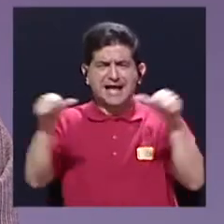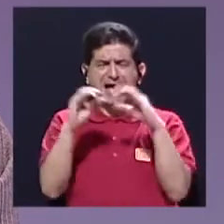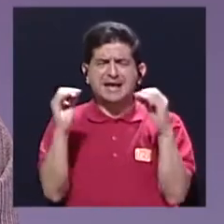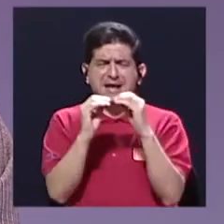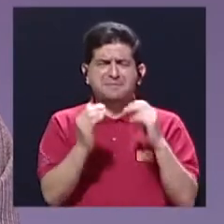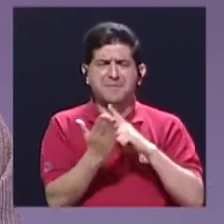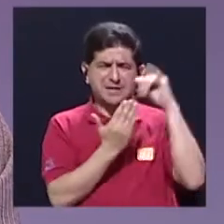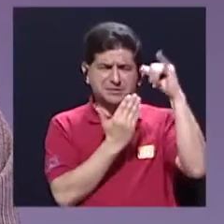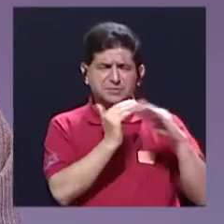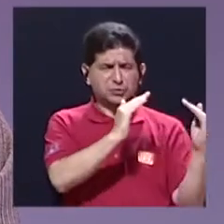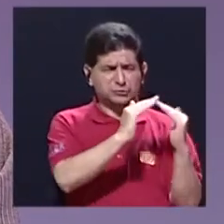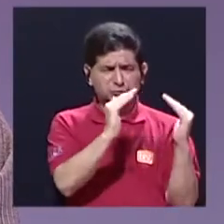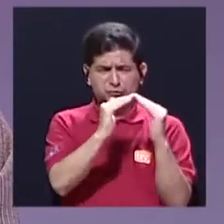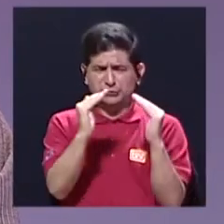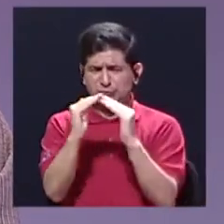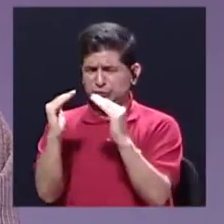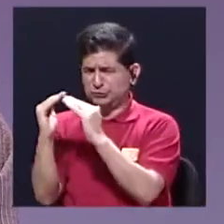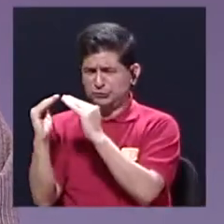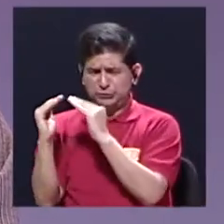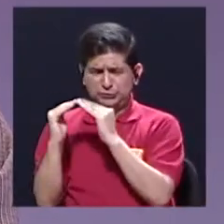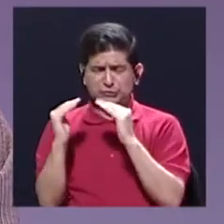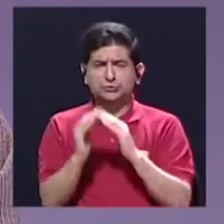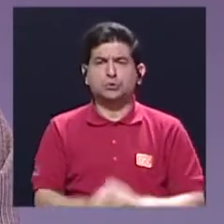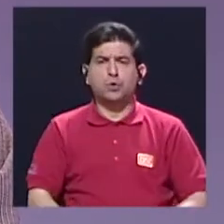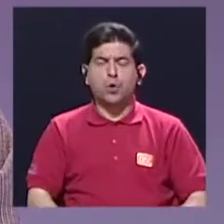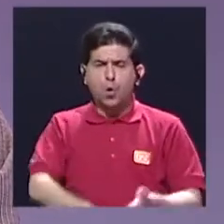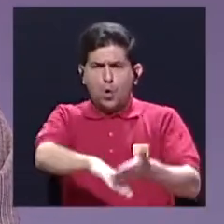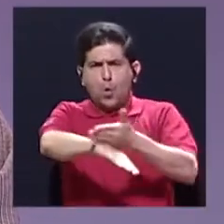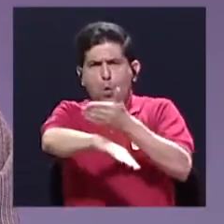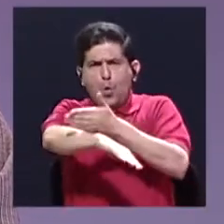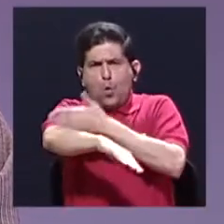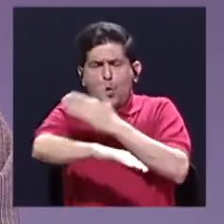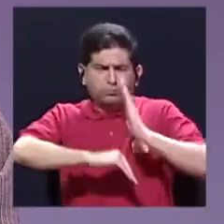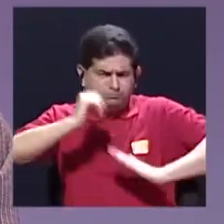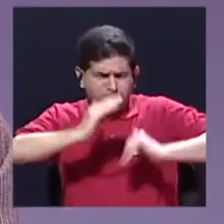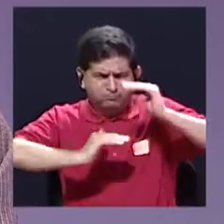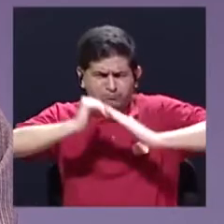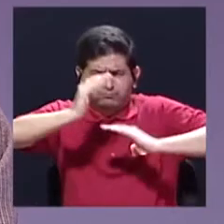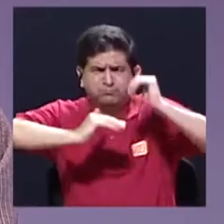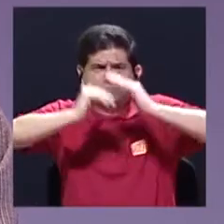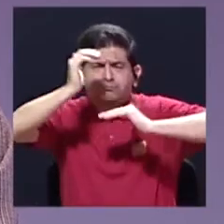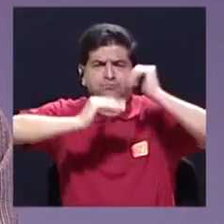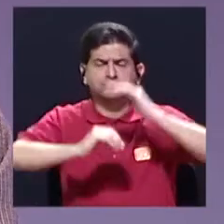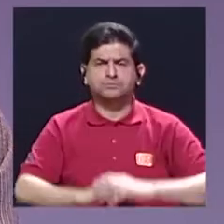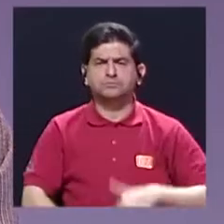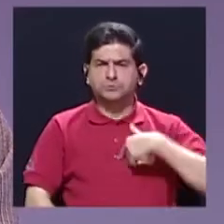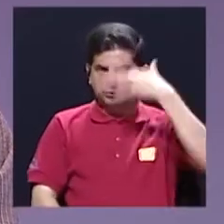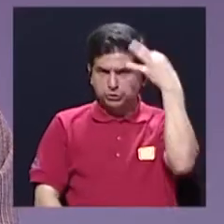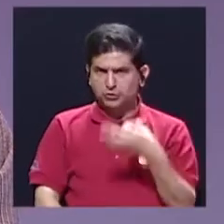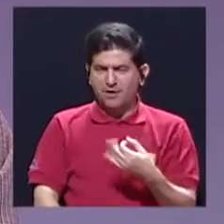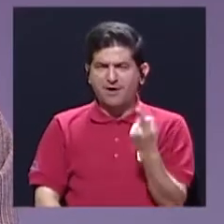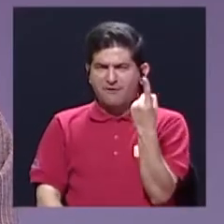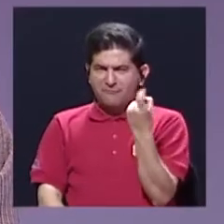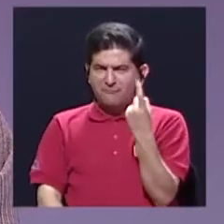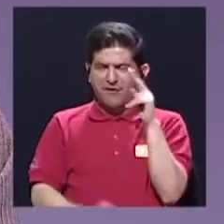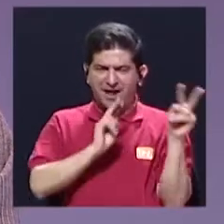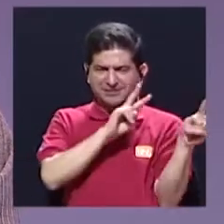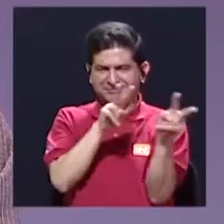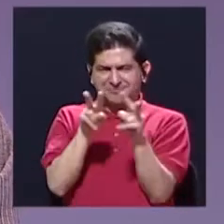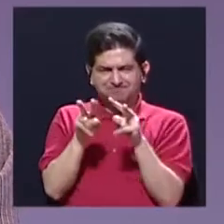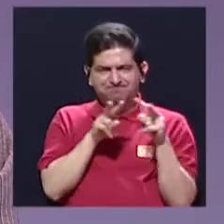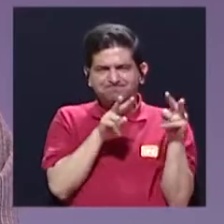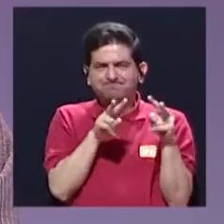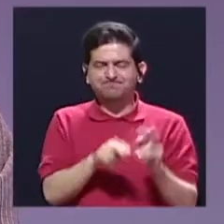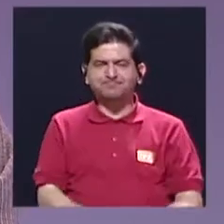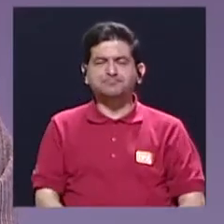más urbanizadas, ha crecido exponencialmente su área de construcción, me parece que ha faltado vigilancia